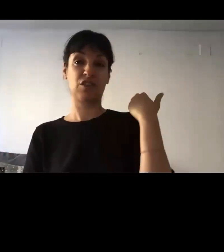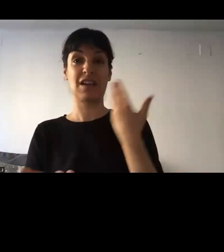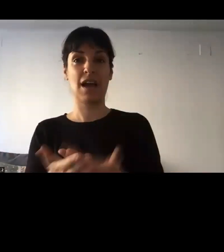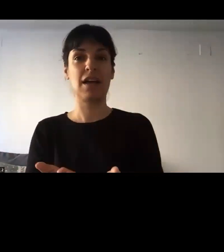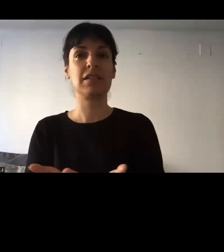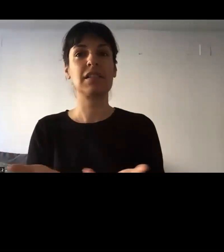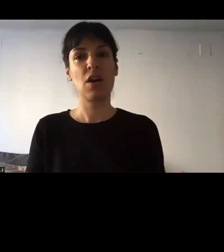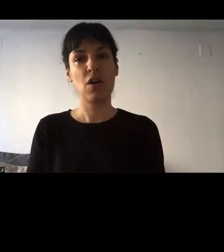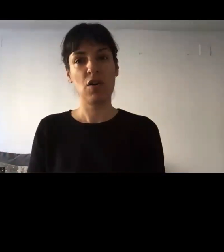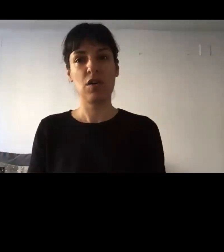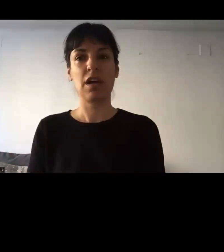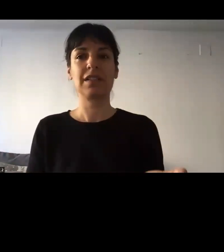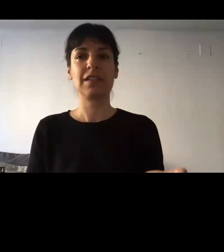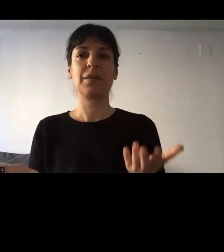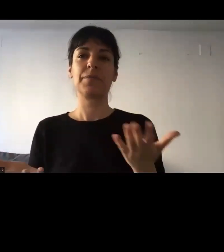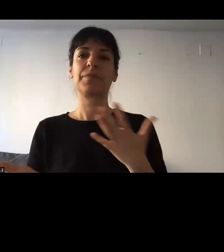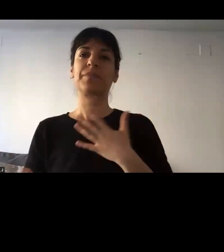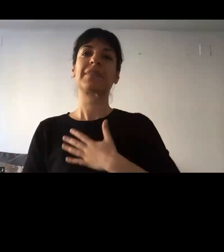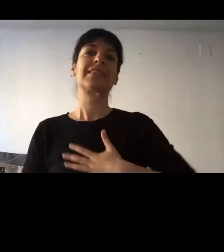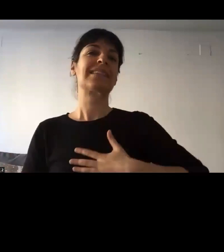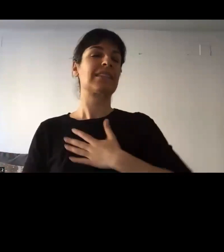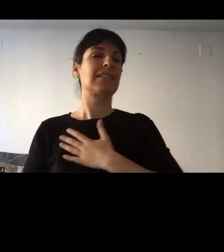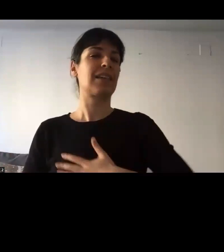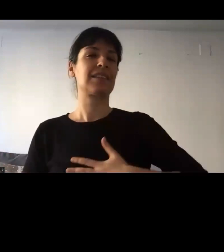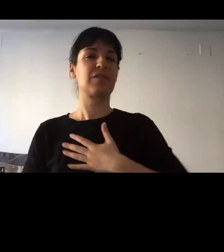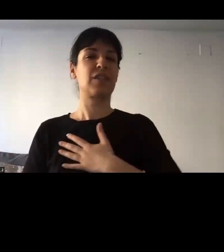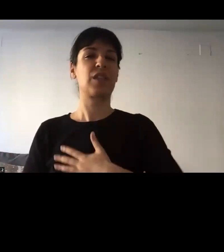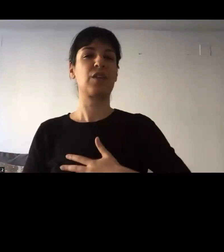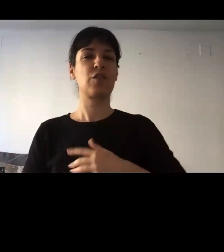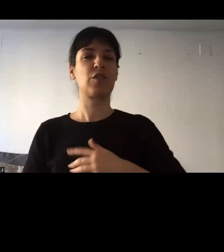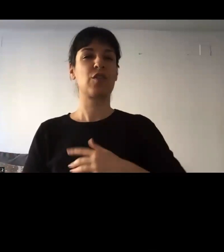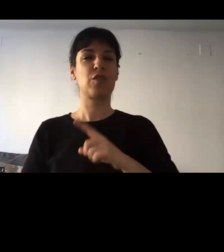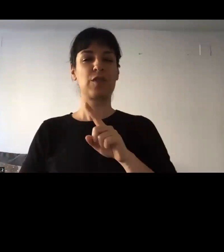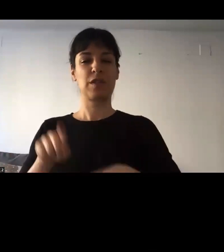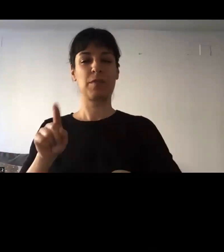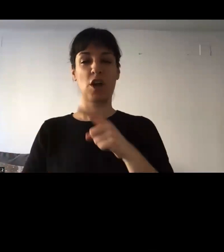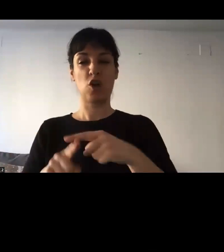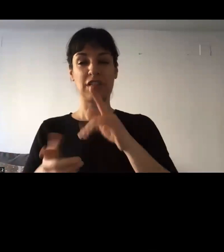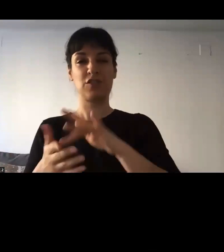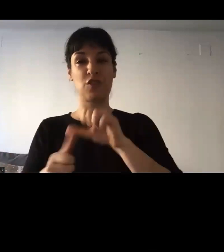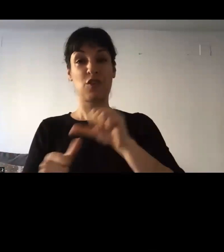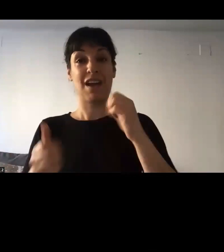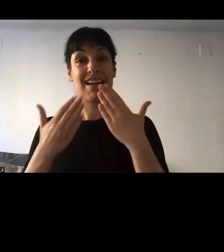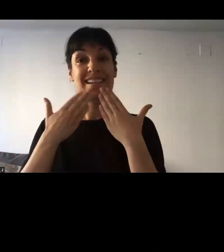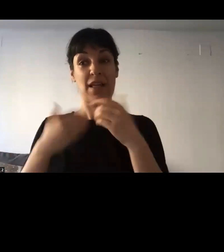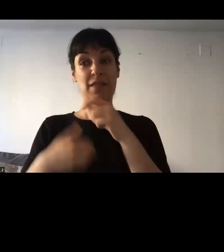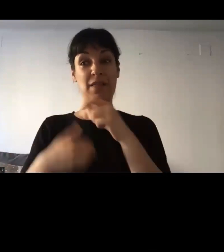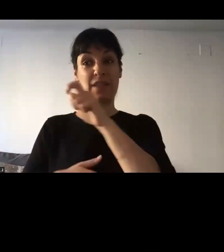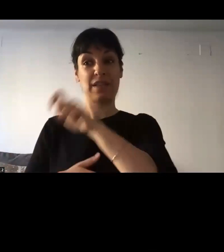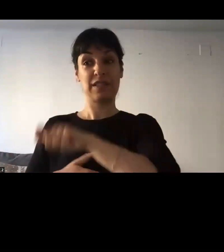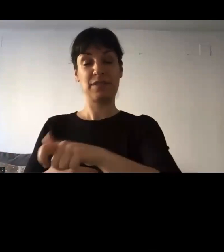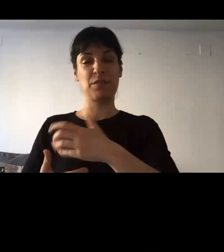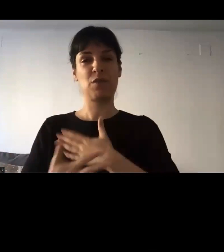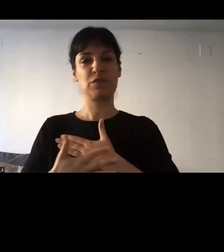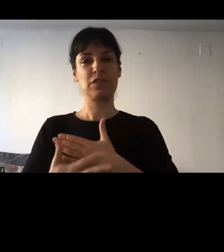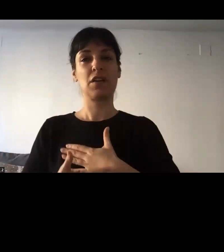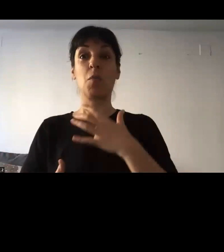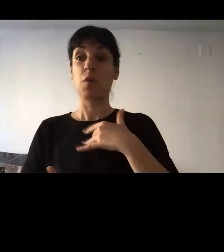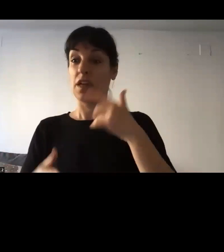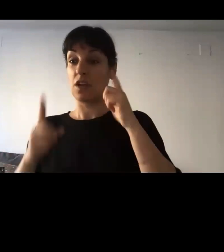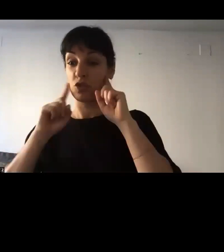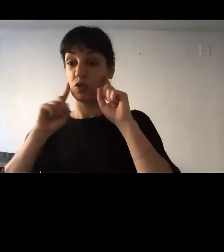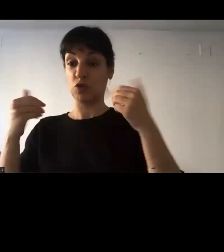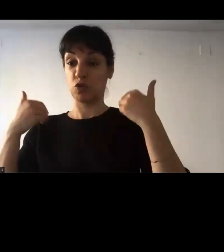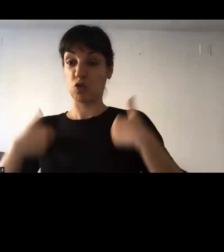y la satisfacción que tengo con determinadas cosas que han ocurrido gracias a estos voluntarios puedan ocurrirle a más personas. Así que,